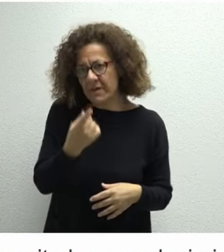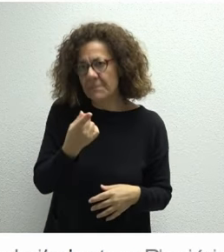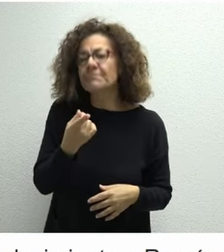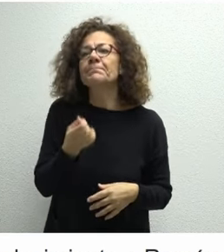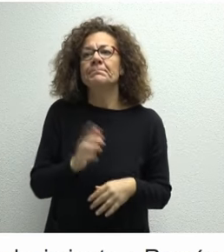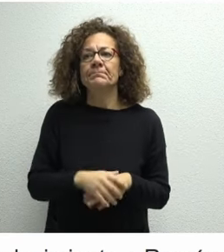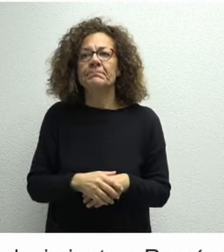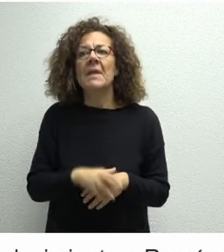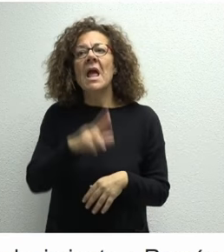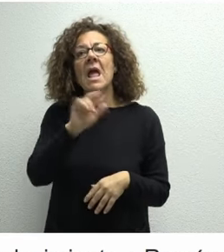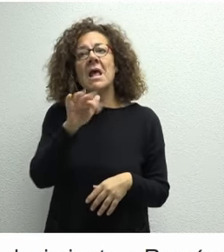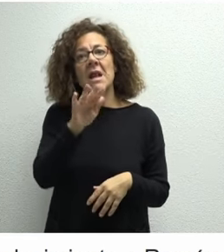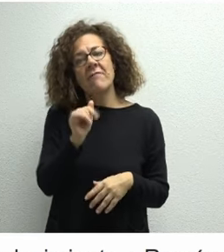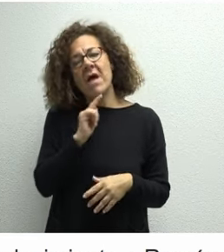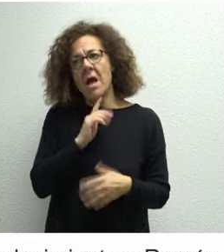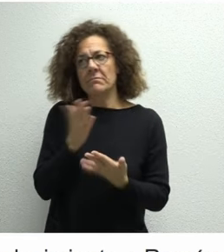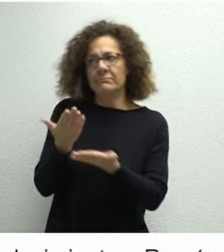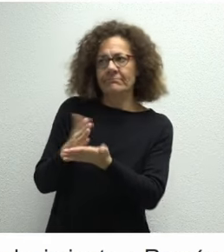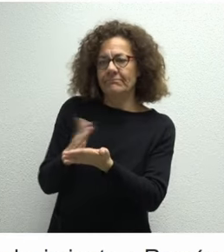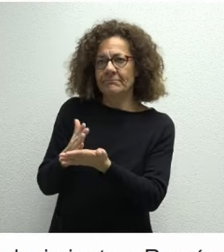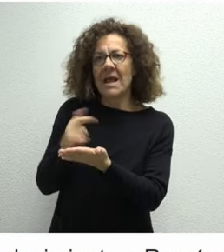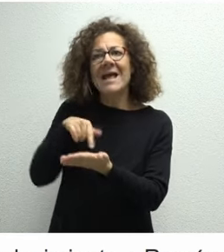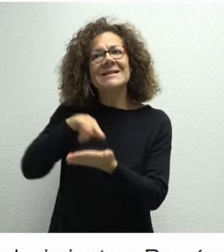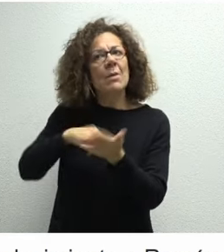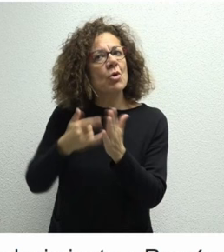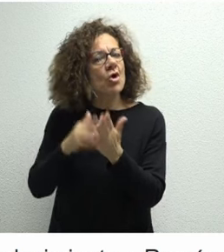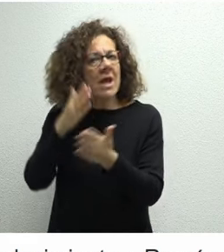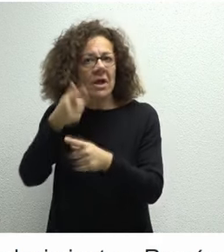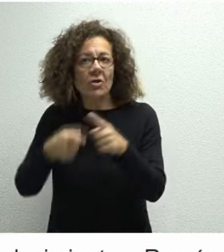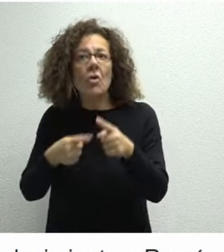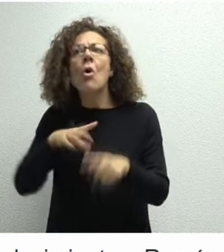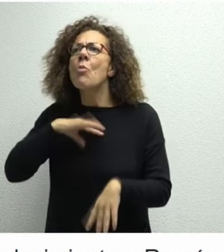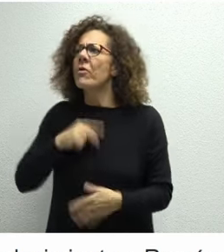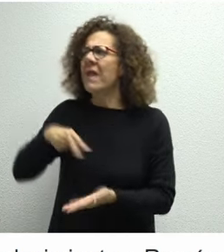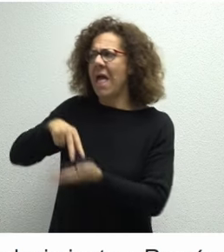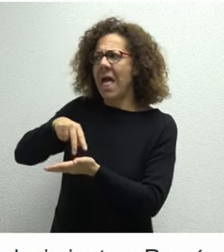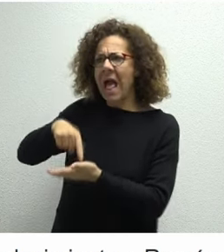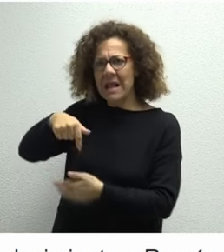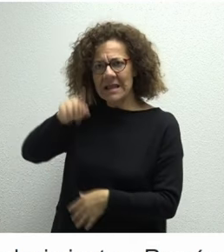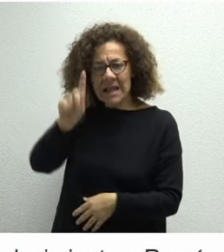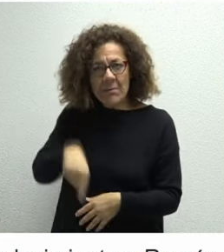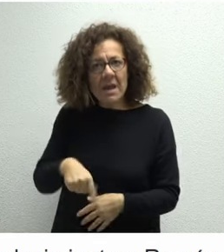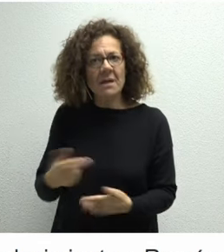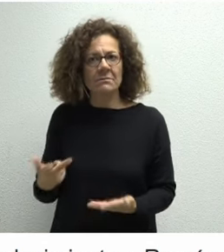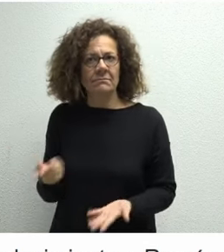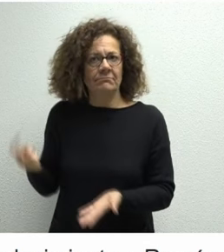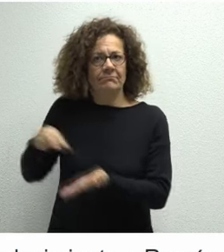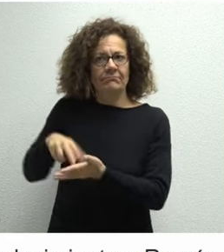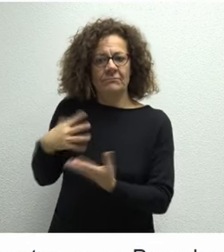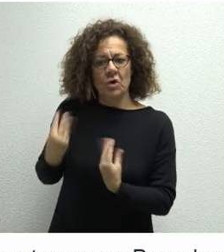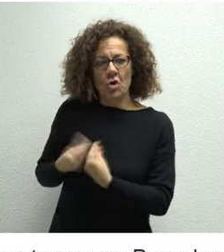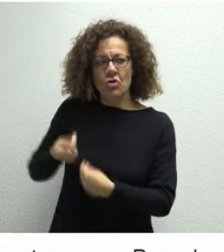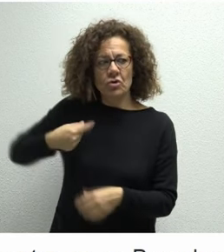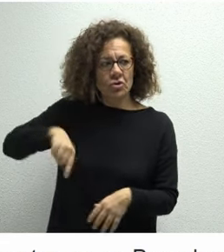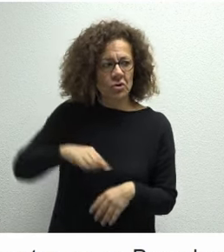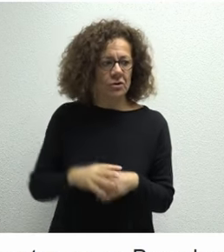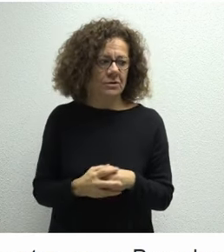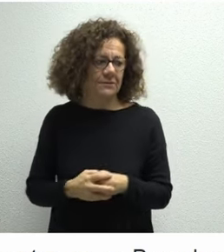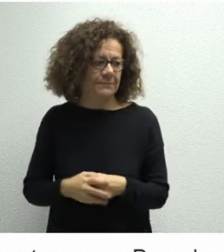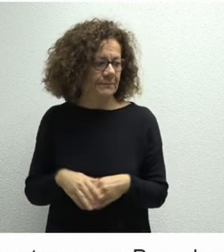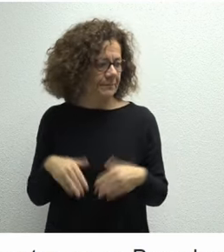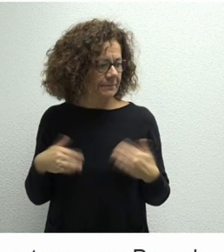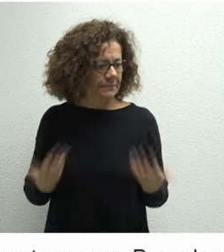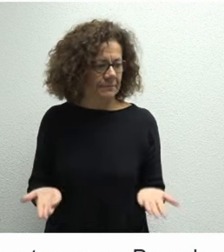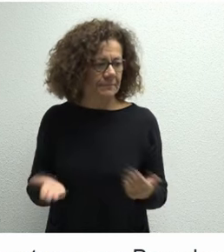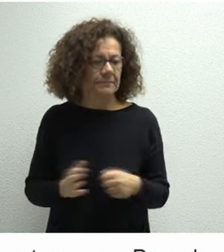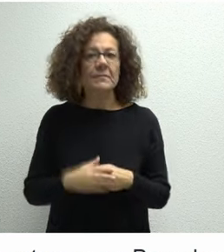y a Rafa la otra mitad por supuesto de este proyecto que no está hoy aquí podía estar perfectamente subido con nosotros vale Pero bueno eh